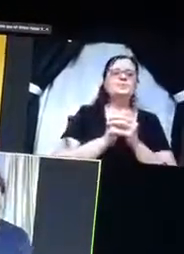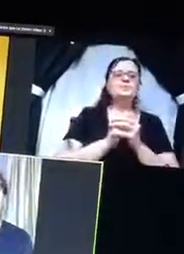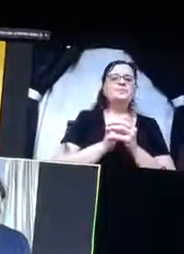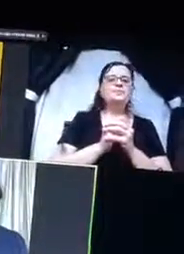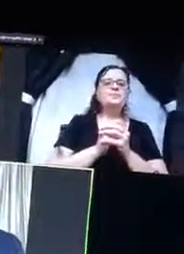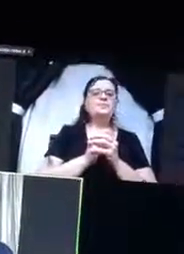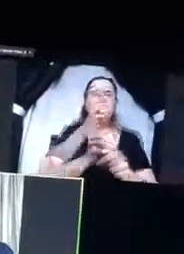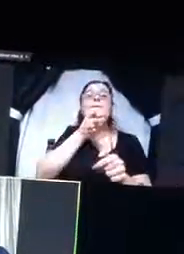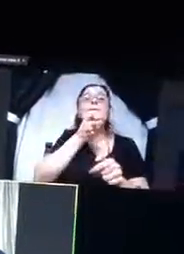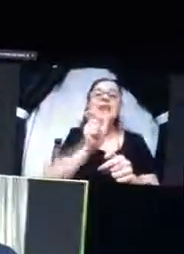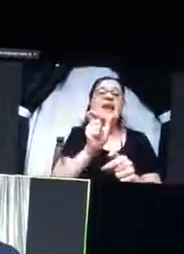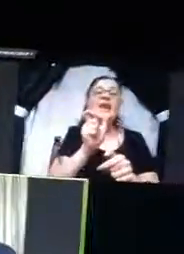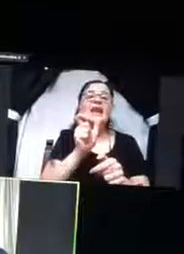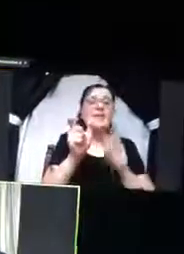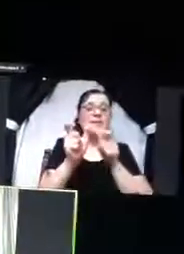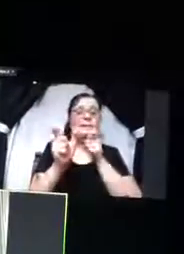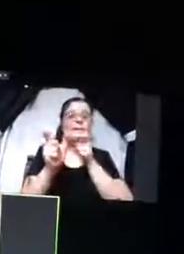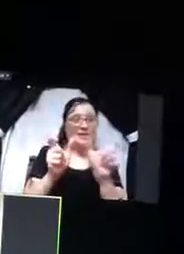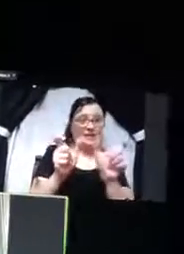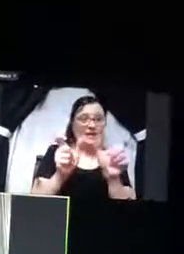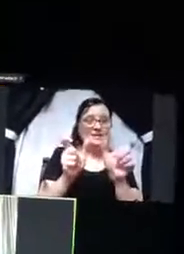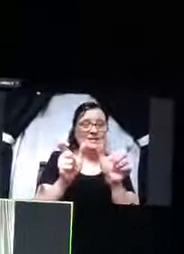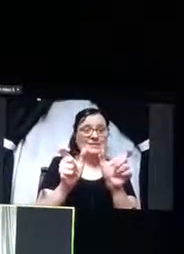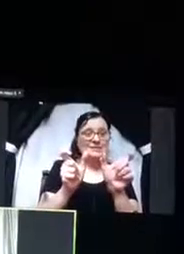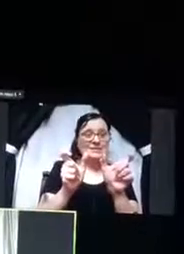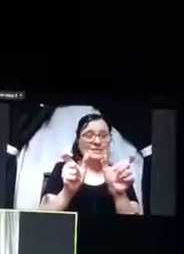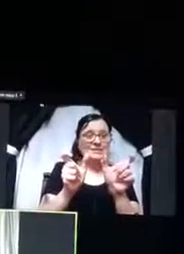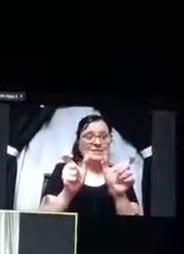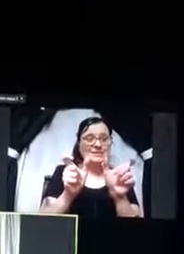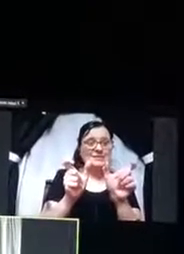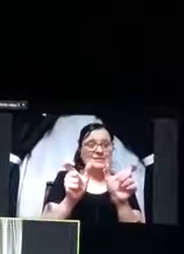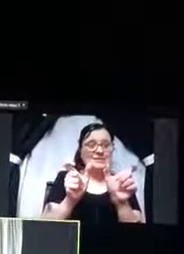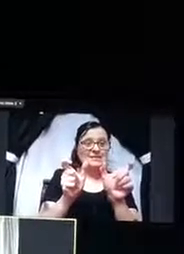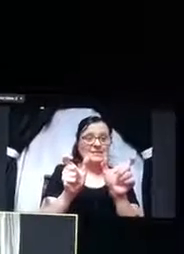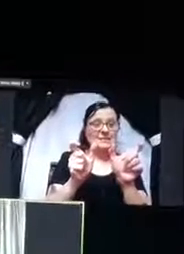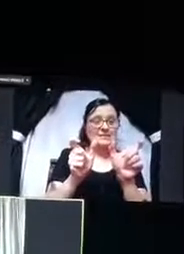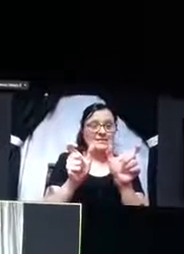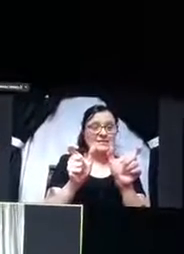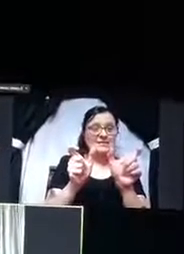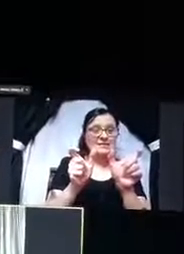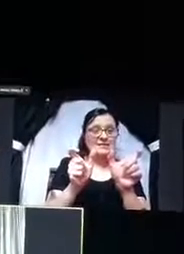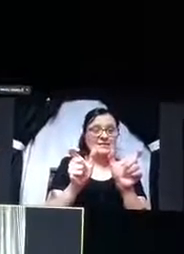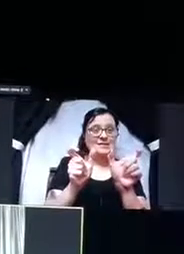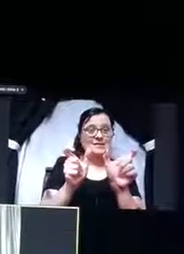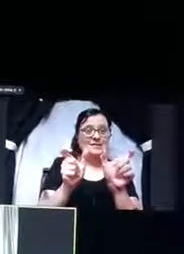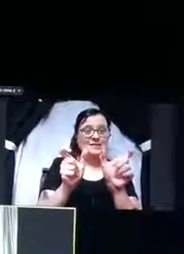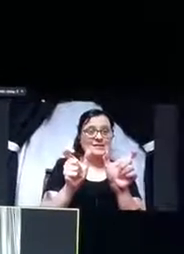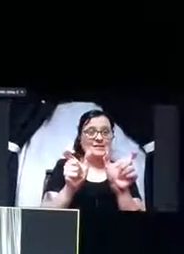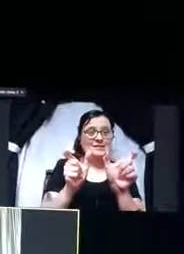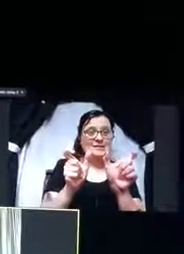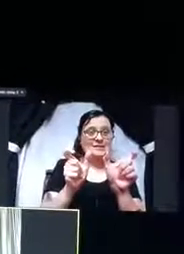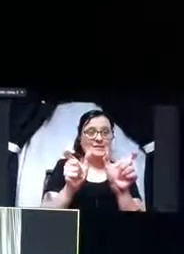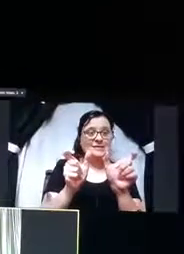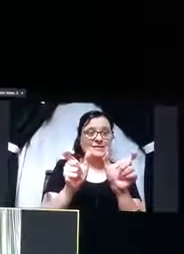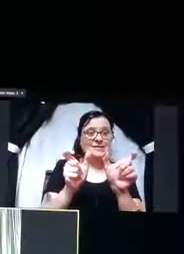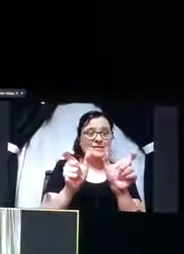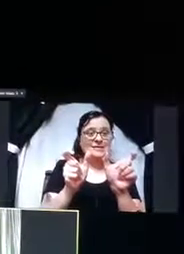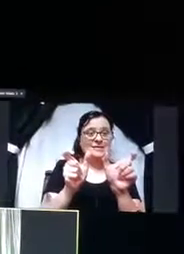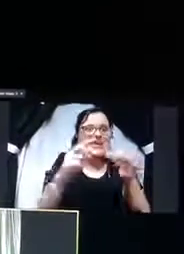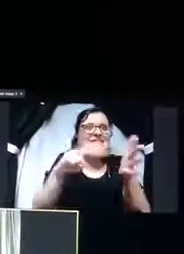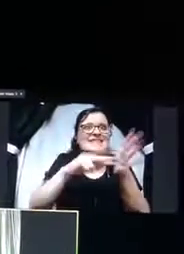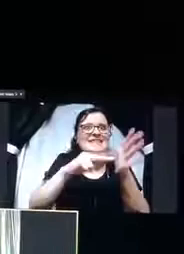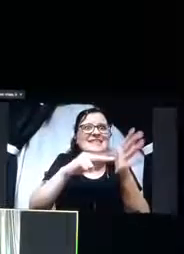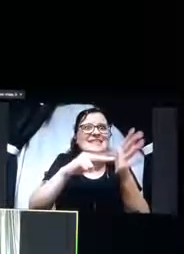Que se escriben igual, pero semánticamente son diferentes. Ahí, porque por lo menos con Melody era